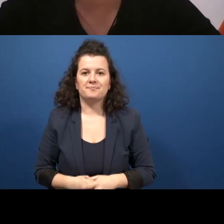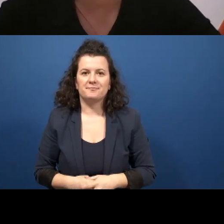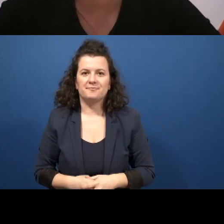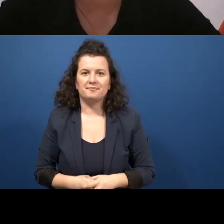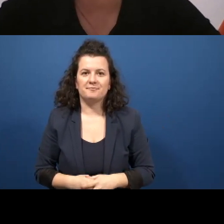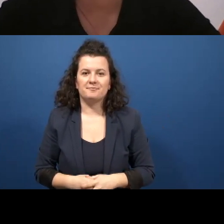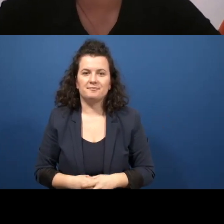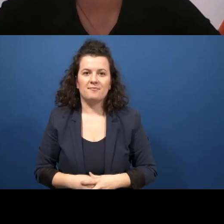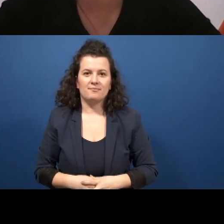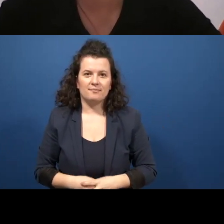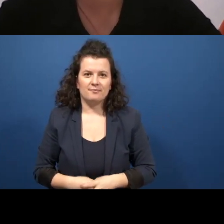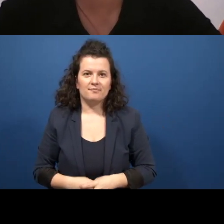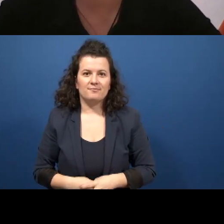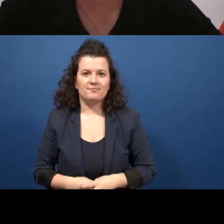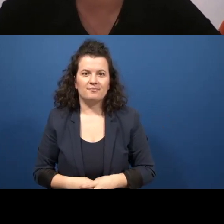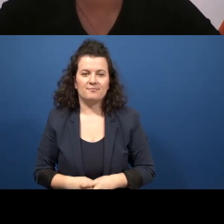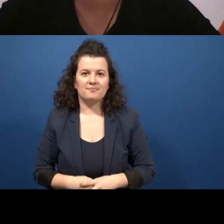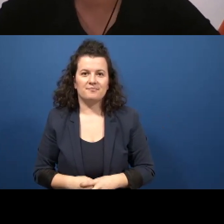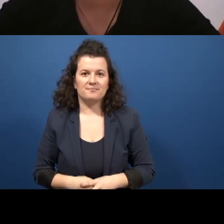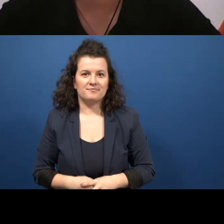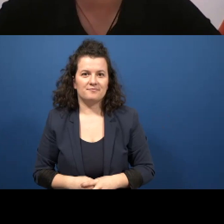Debo enfatizar,